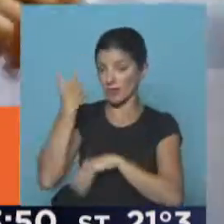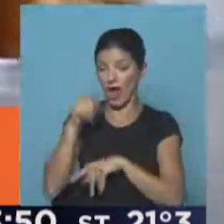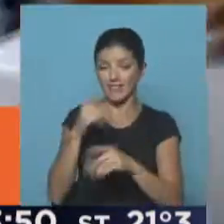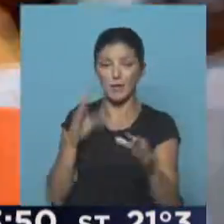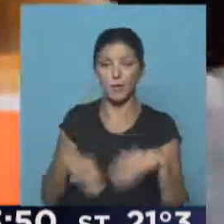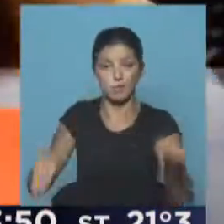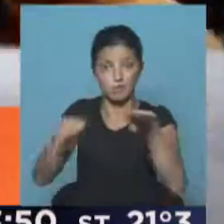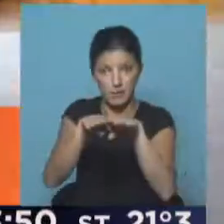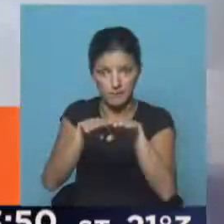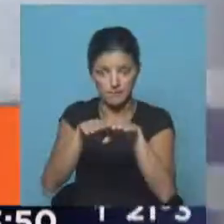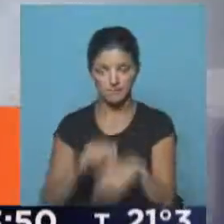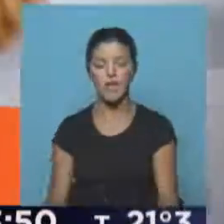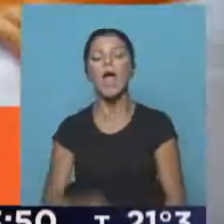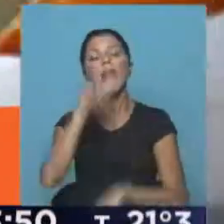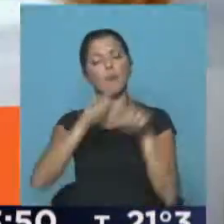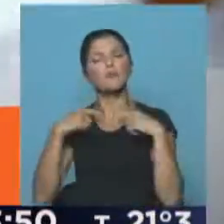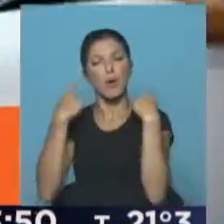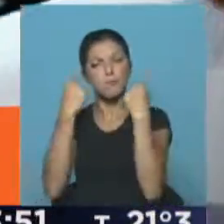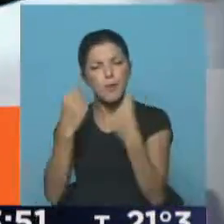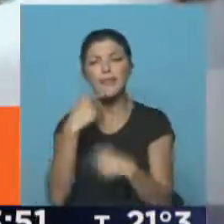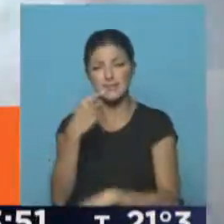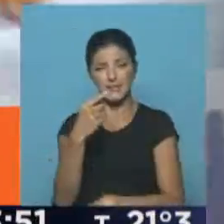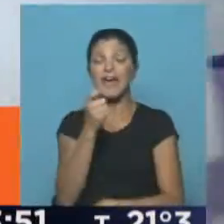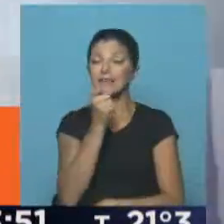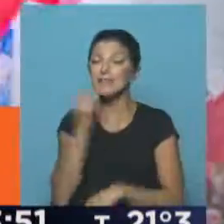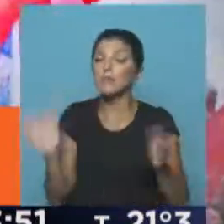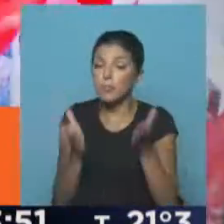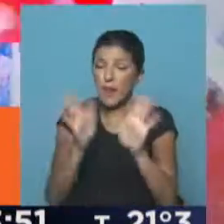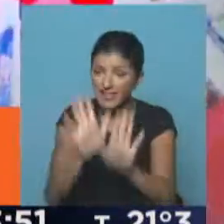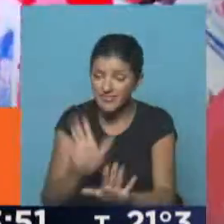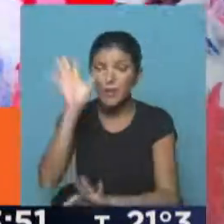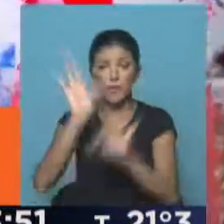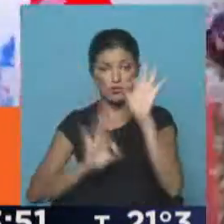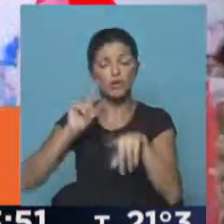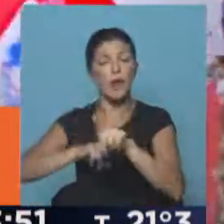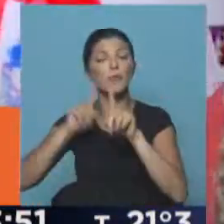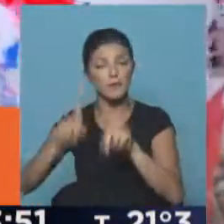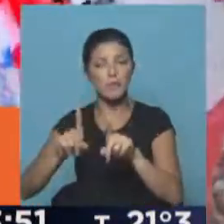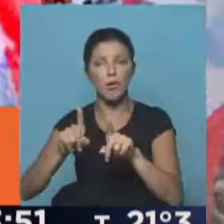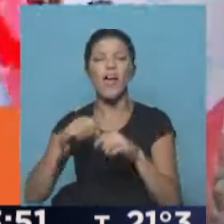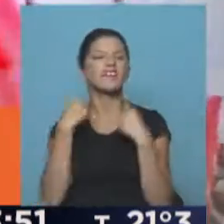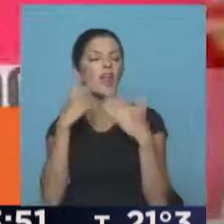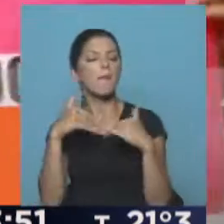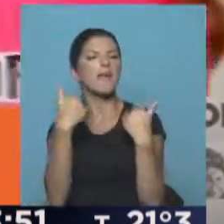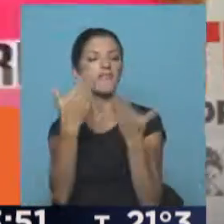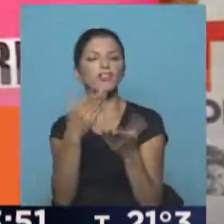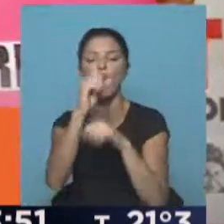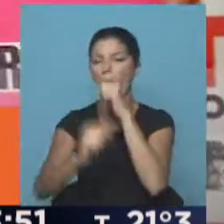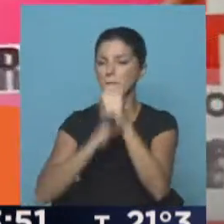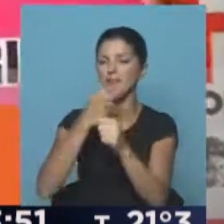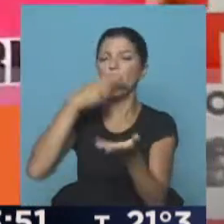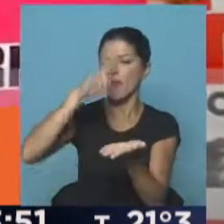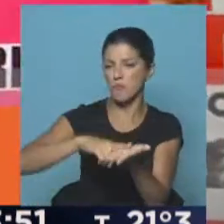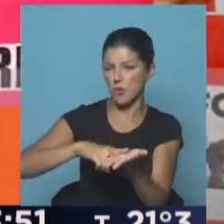Los convocantes a la protesta aseguran que mientras se promueven esos proyectos, se conceden exenciones fiscales a las empresas,